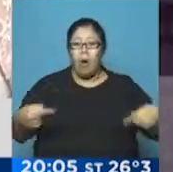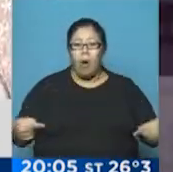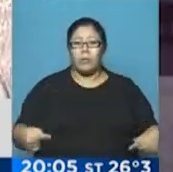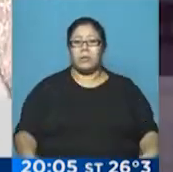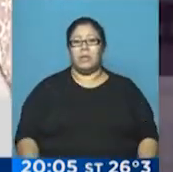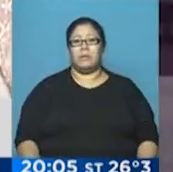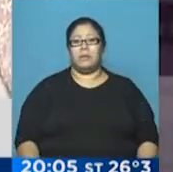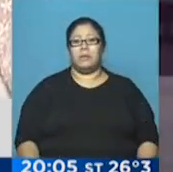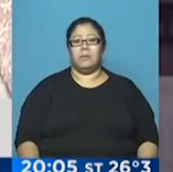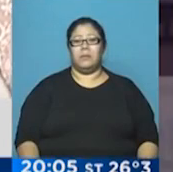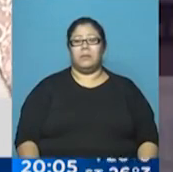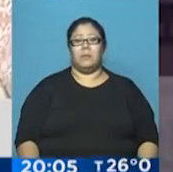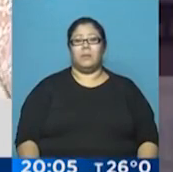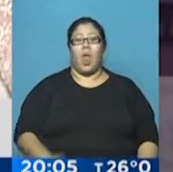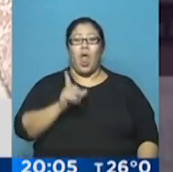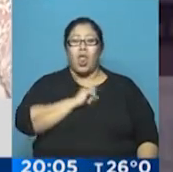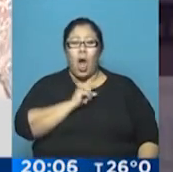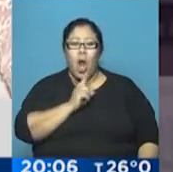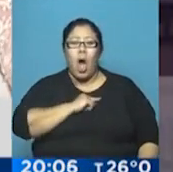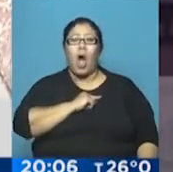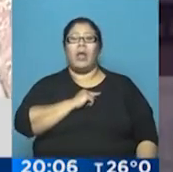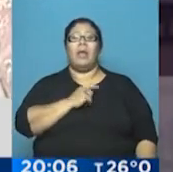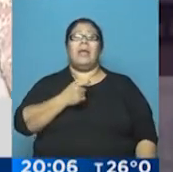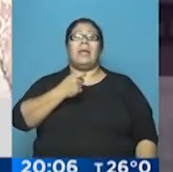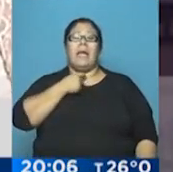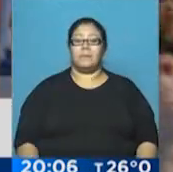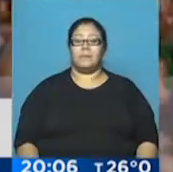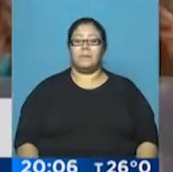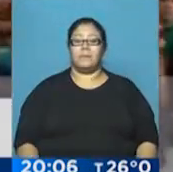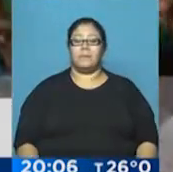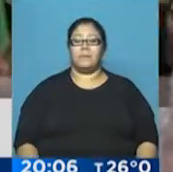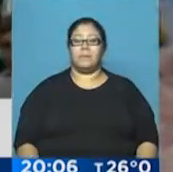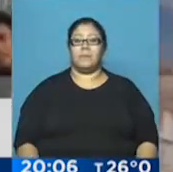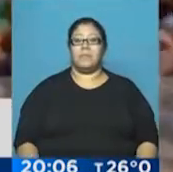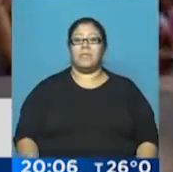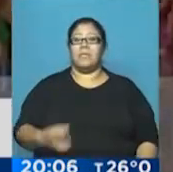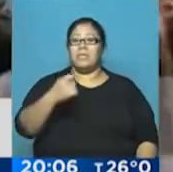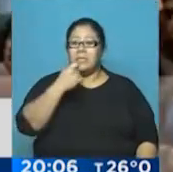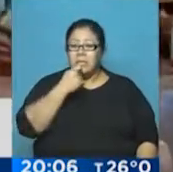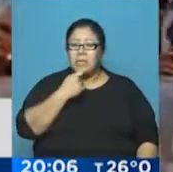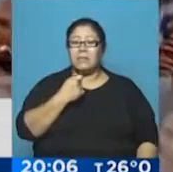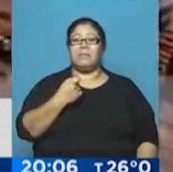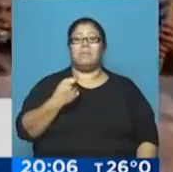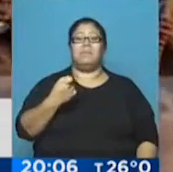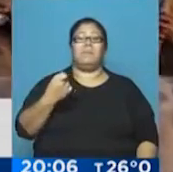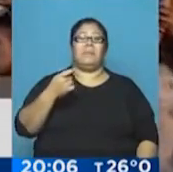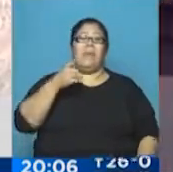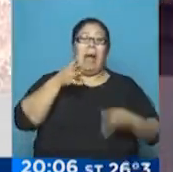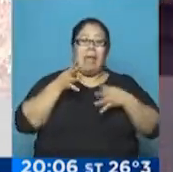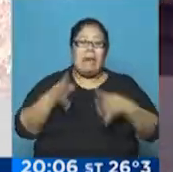de tantos golpes e intentos de golpes destituyentes, de tantos ataques,